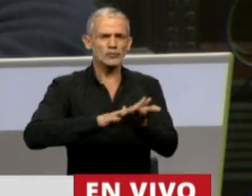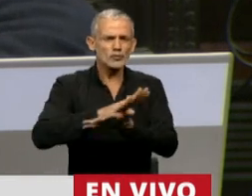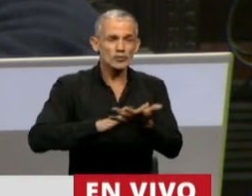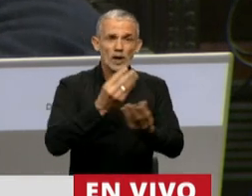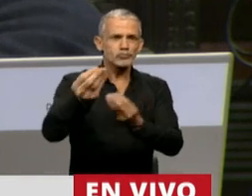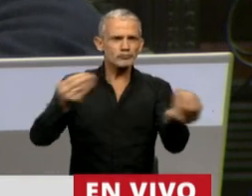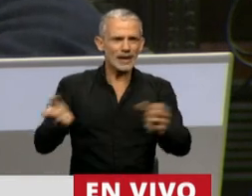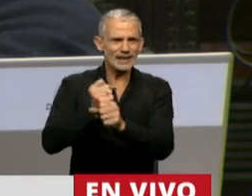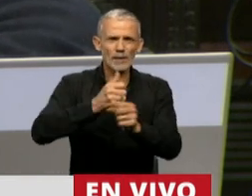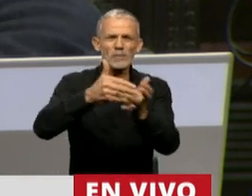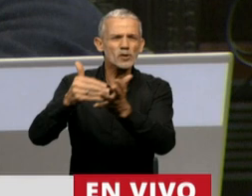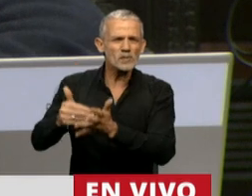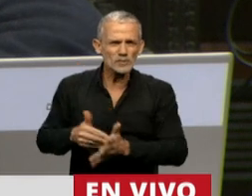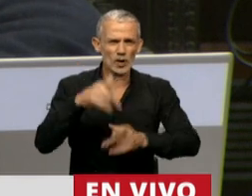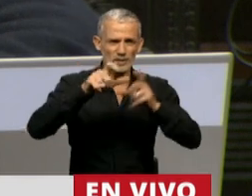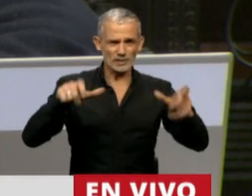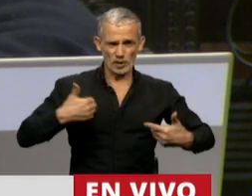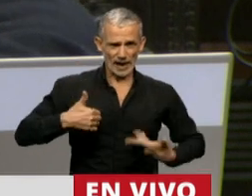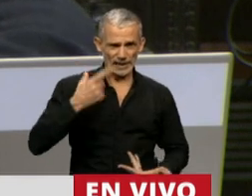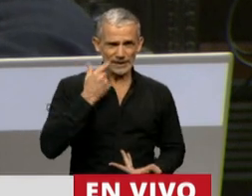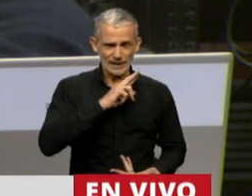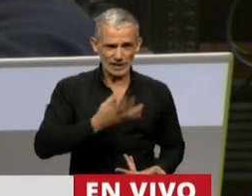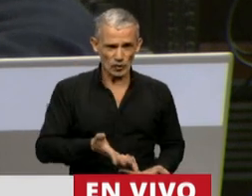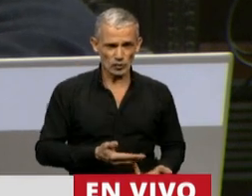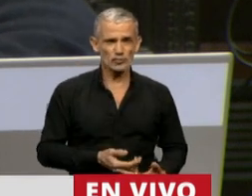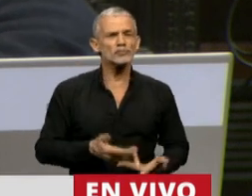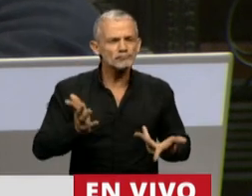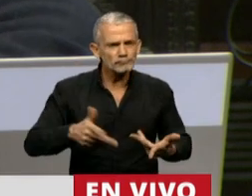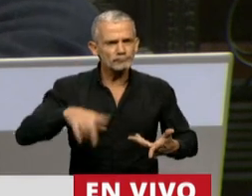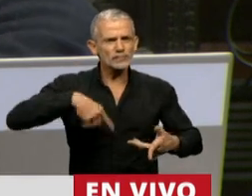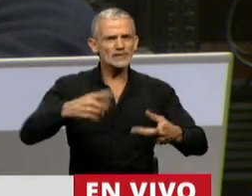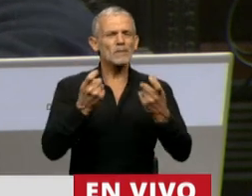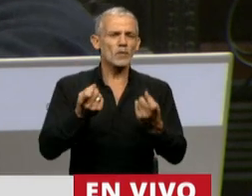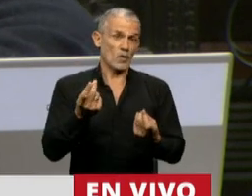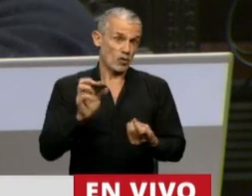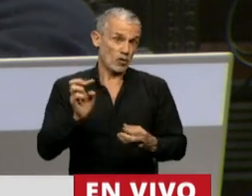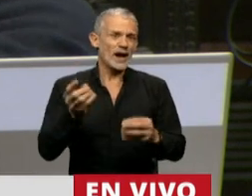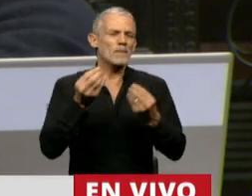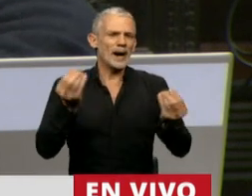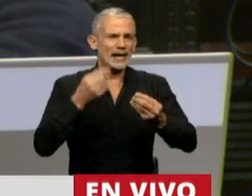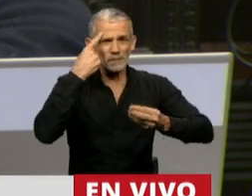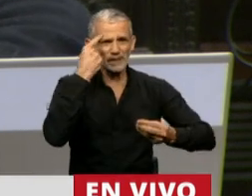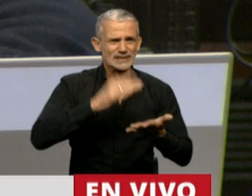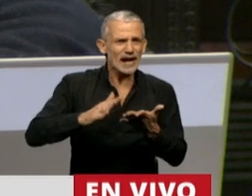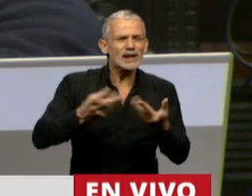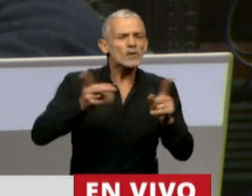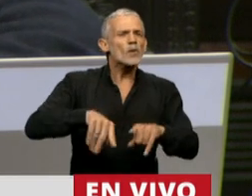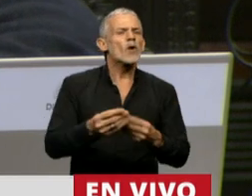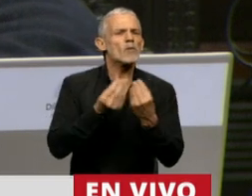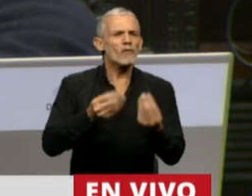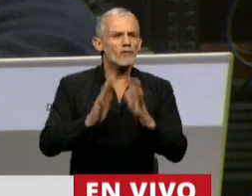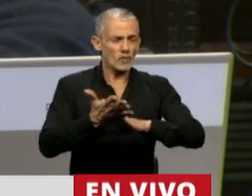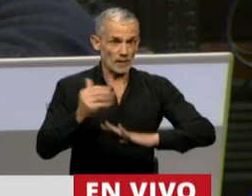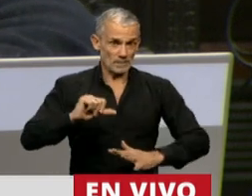de trabajo de millones y millones de argentinos y argentinas que tanto necesitamos para repensar nuestro